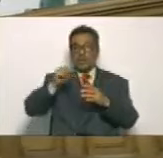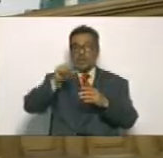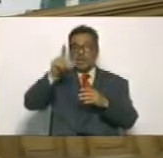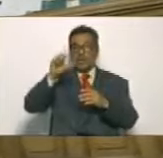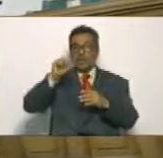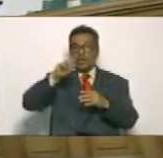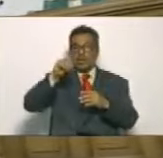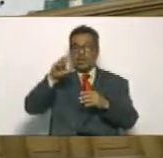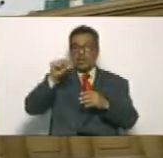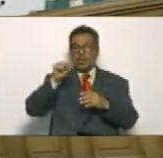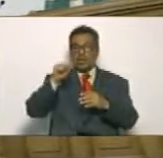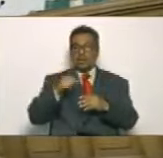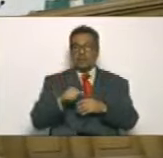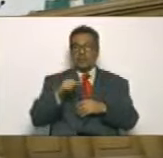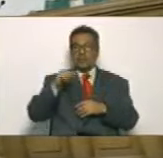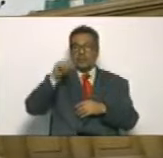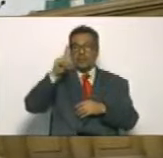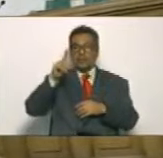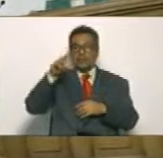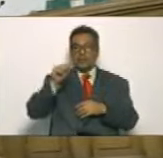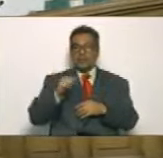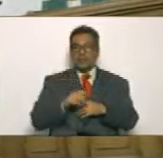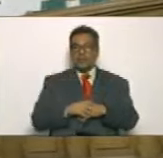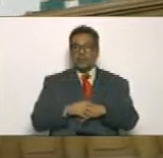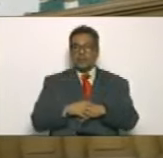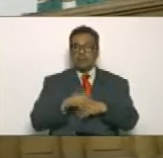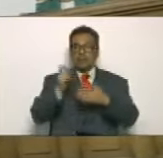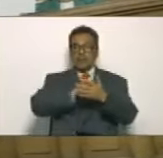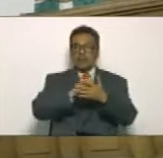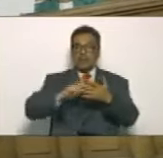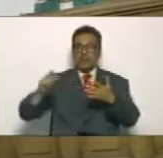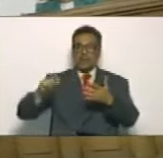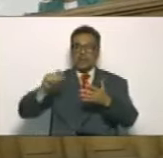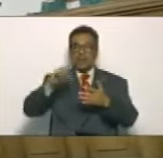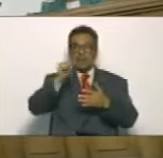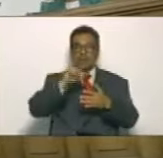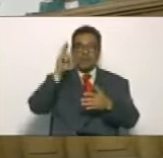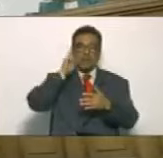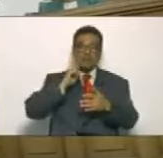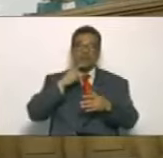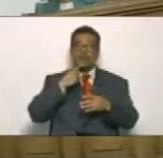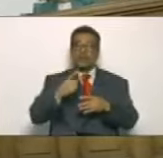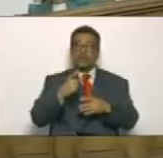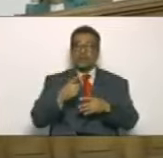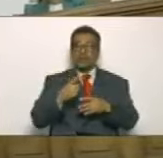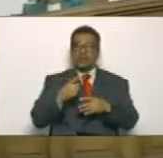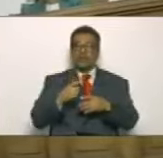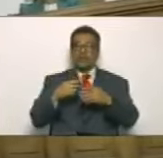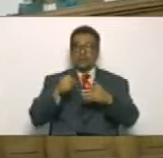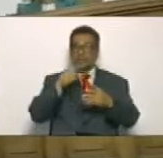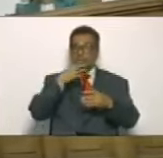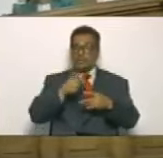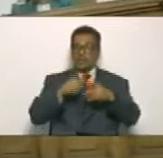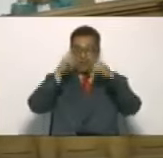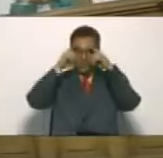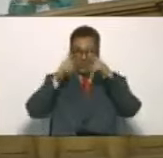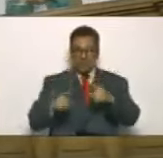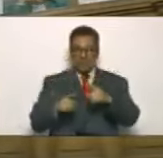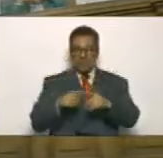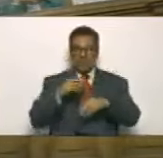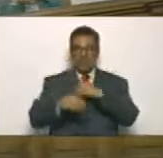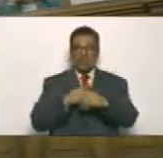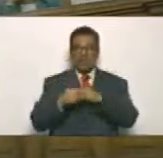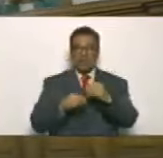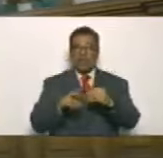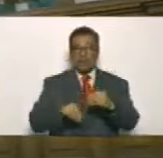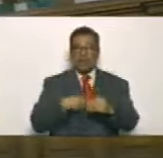Solanda, de Carcelén, le escribía al Libertador para pedirle su venia ante la decisión que había tomado